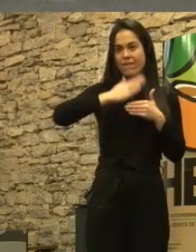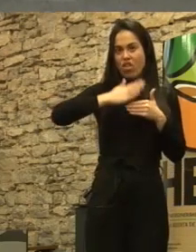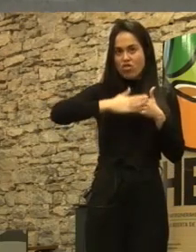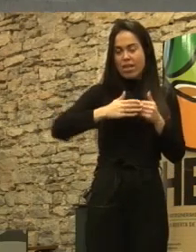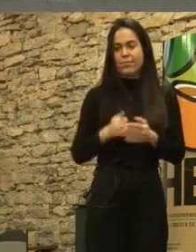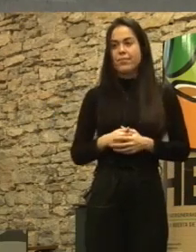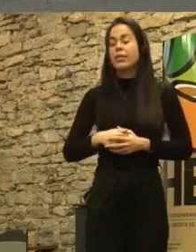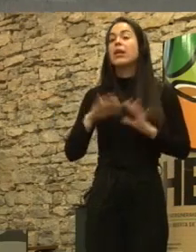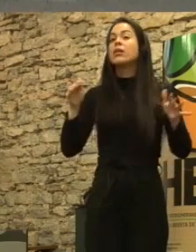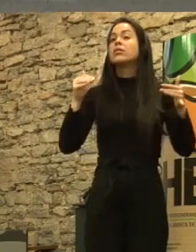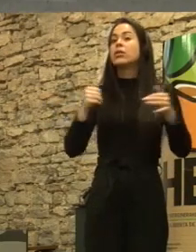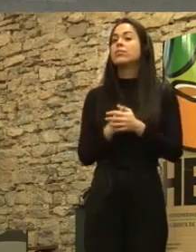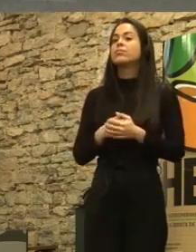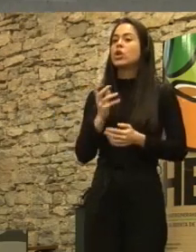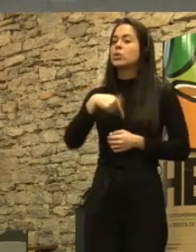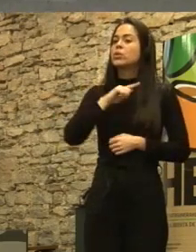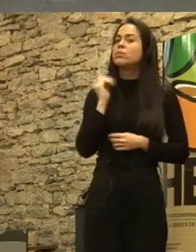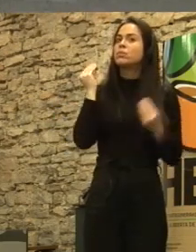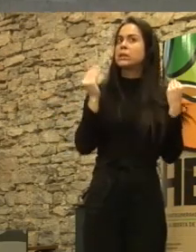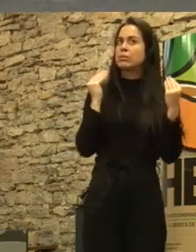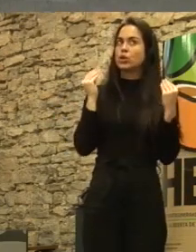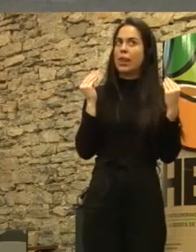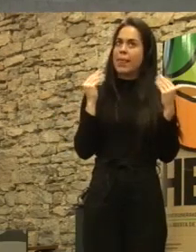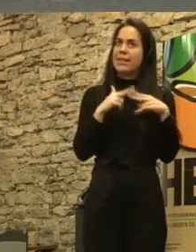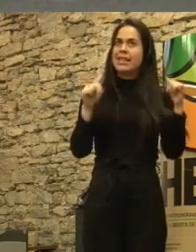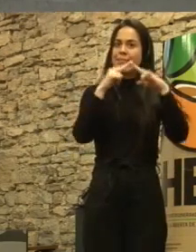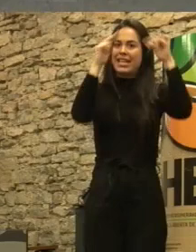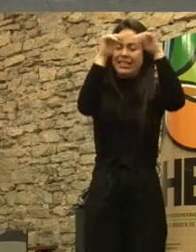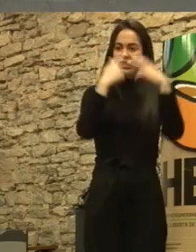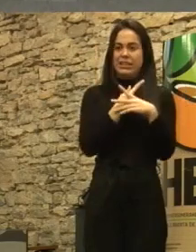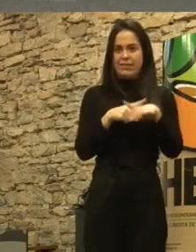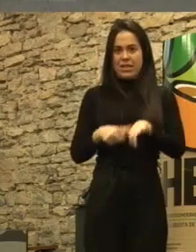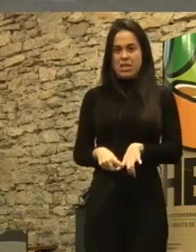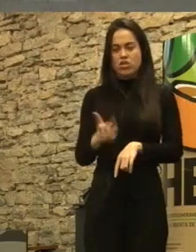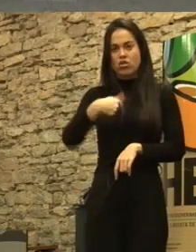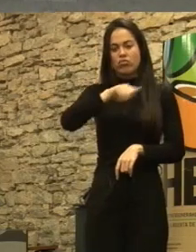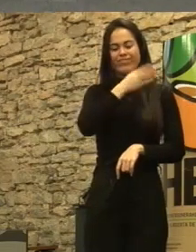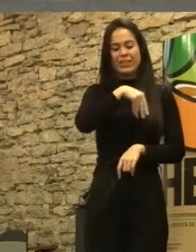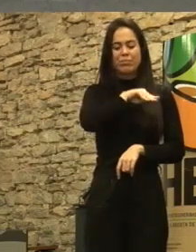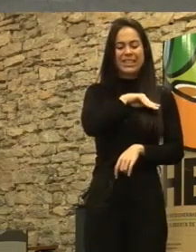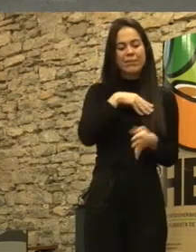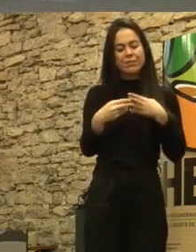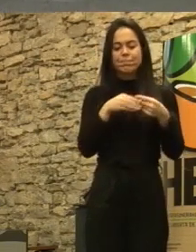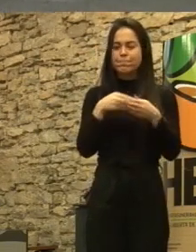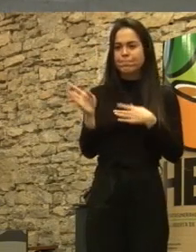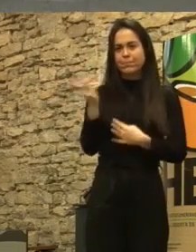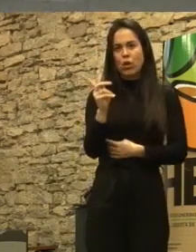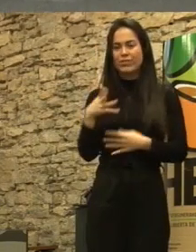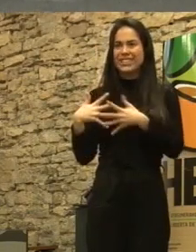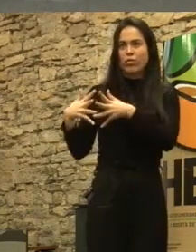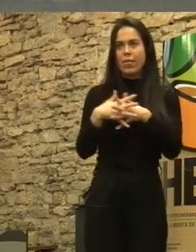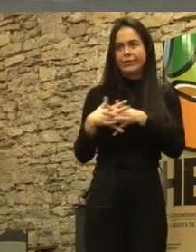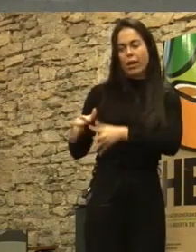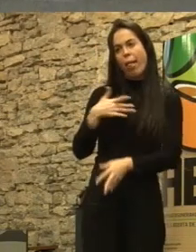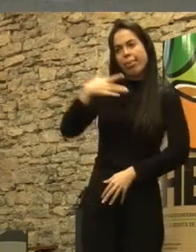Entonces, este litigio estratégico, insisto, a distintos niveles, y es verdad que la legislación española no es tan flexible como puede ser la estadounidense para este tipo